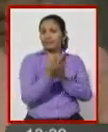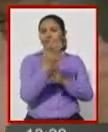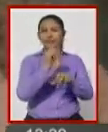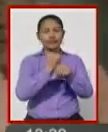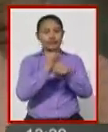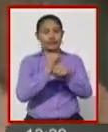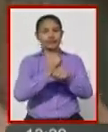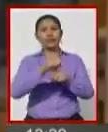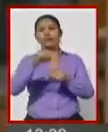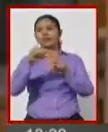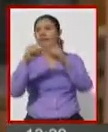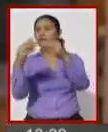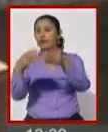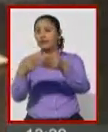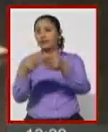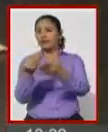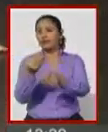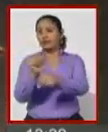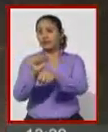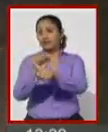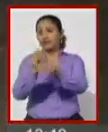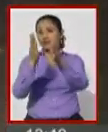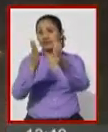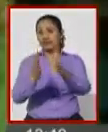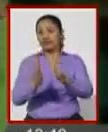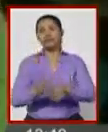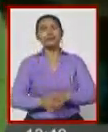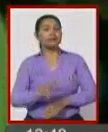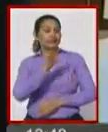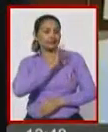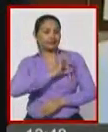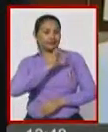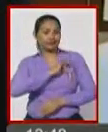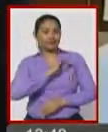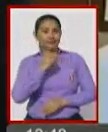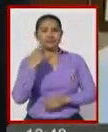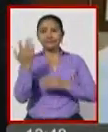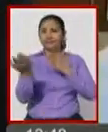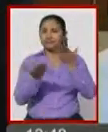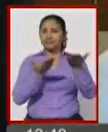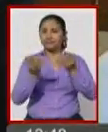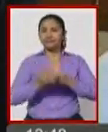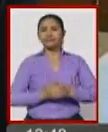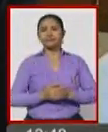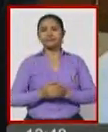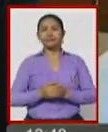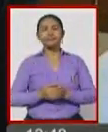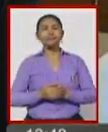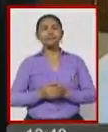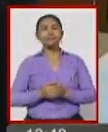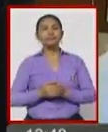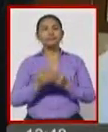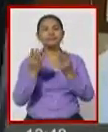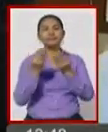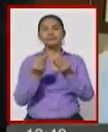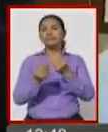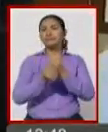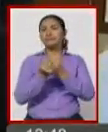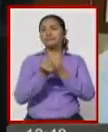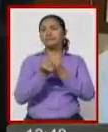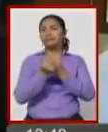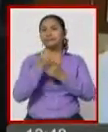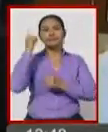fuentes de empleo, los asalariados, los trabajadores que son beneficiarios de esa actividad, donde arriesgan poco, y